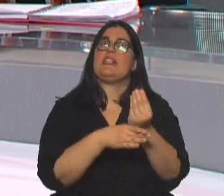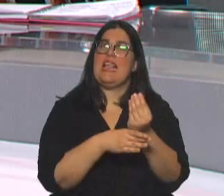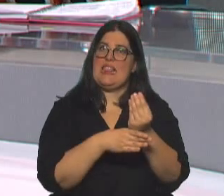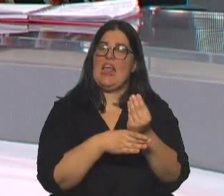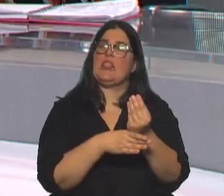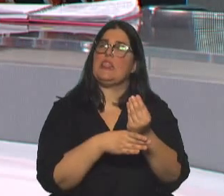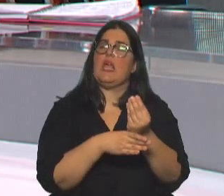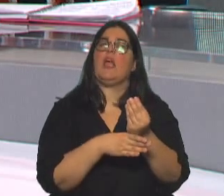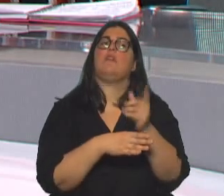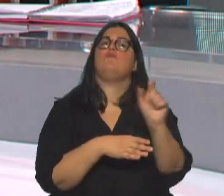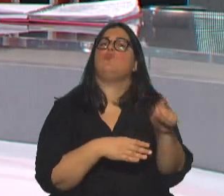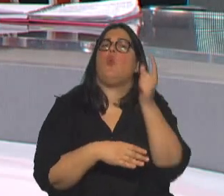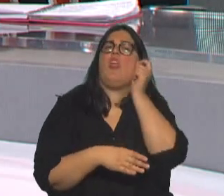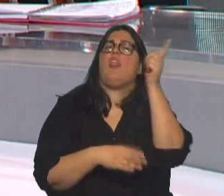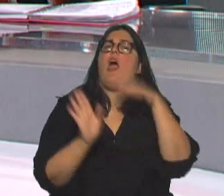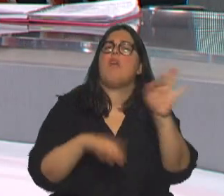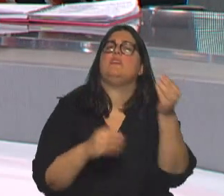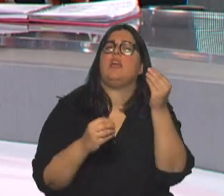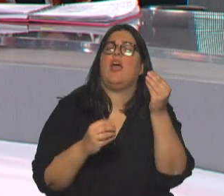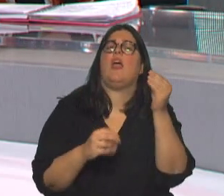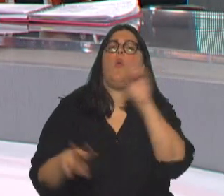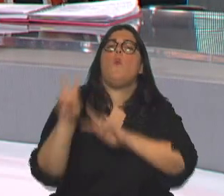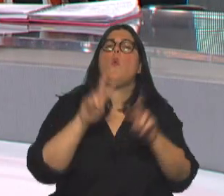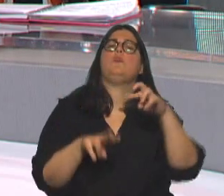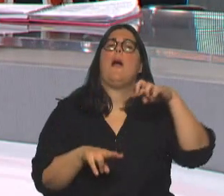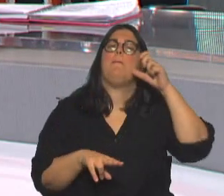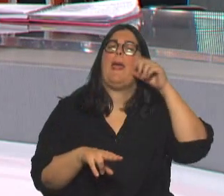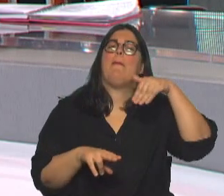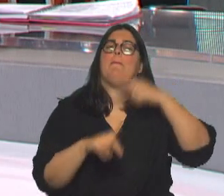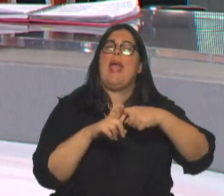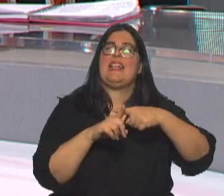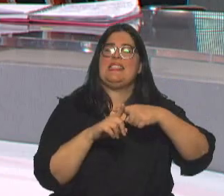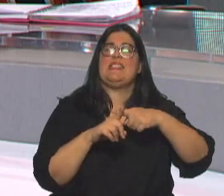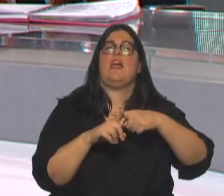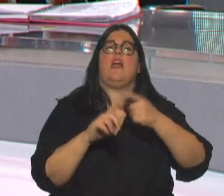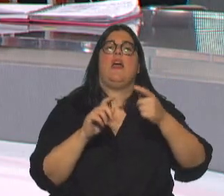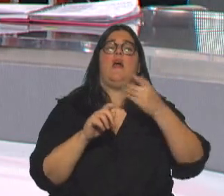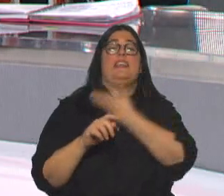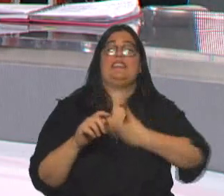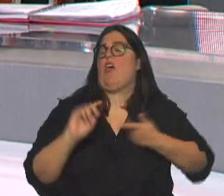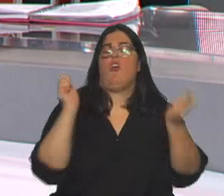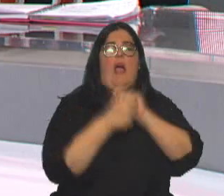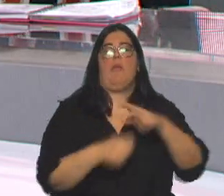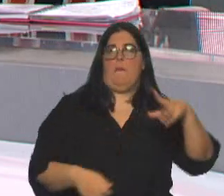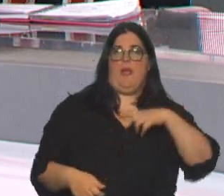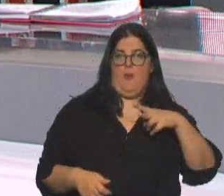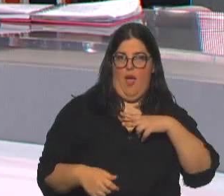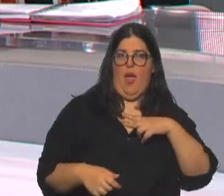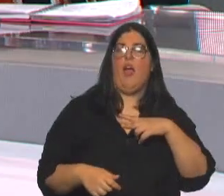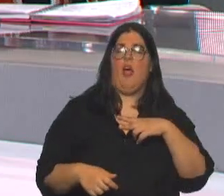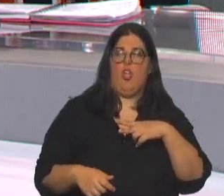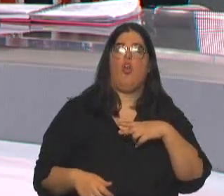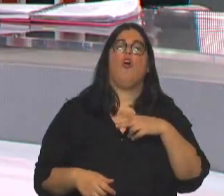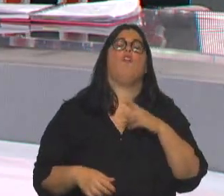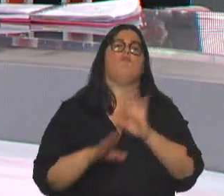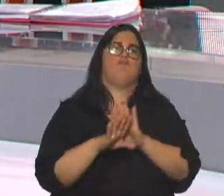que podría llegar a ser la privatización de Pemex. De hecho, ella ya lo dijo, ya lo anunció, y justamente contrasta con una